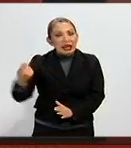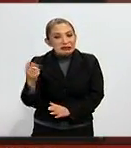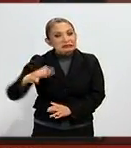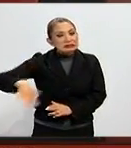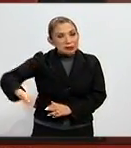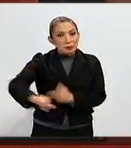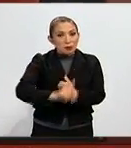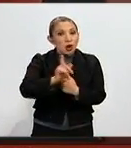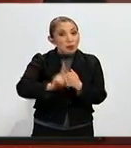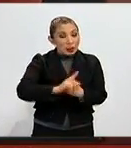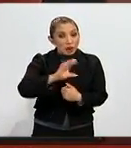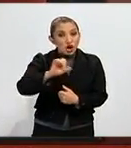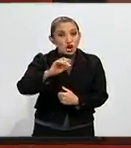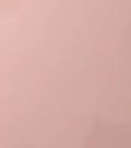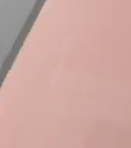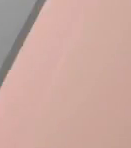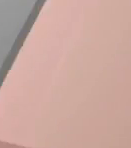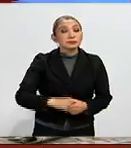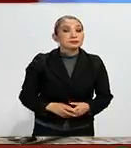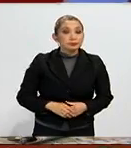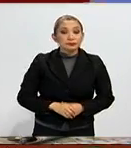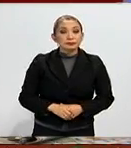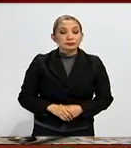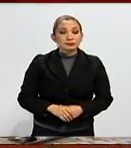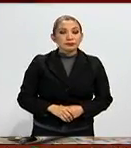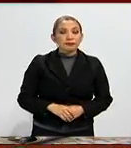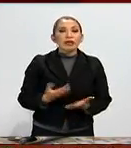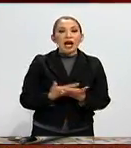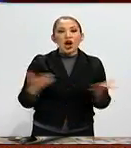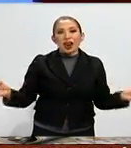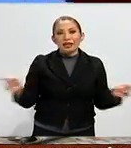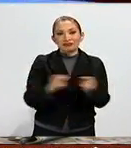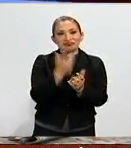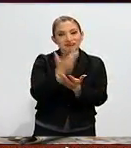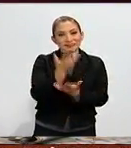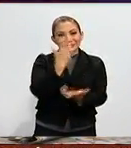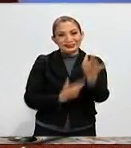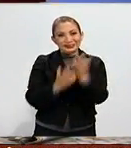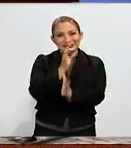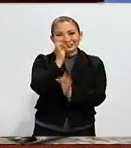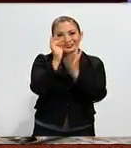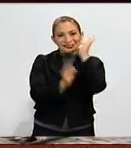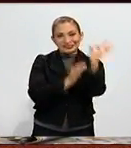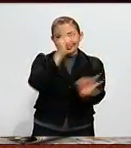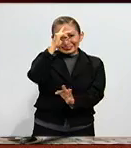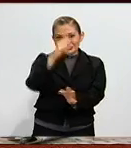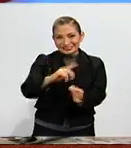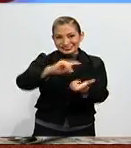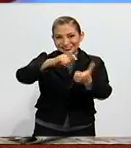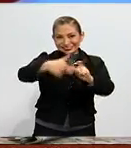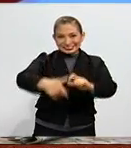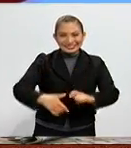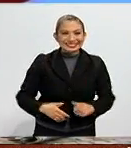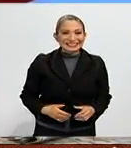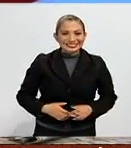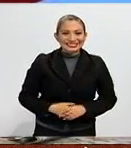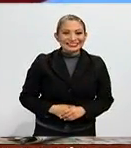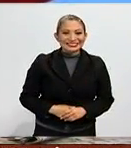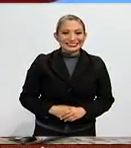de problemas crónicos. Es momento de hacer una breve pausa, regresamos con más información. Esto es México al Día.